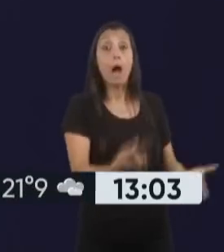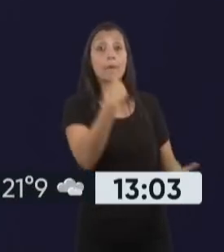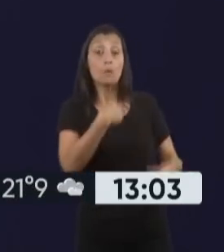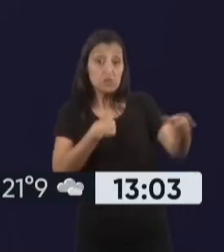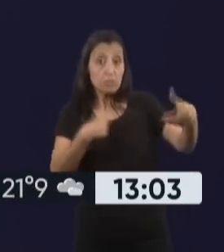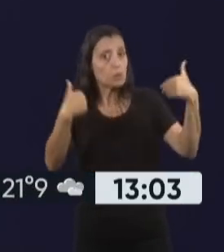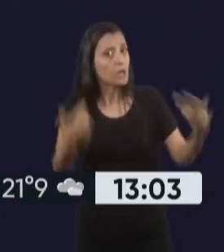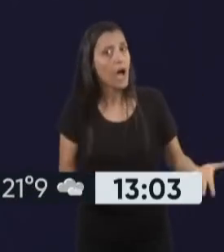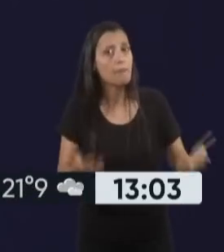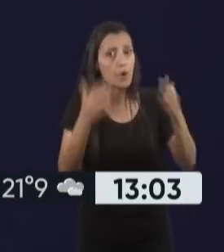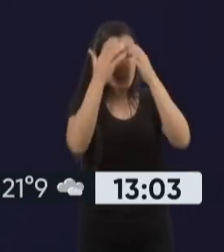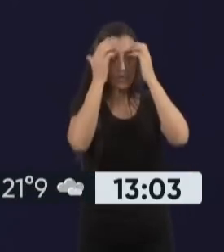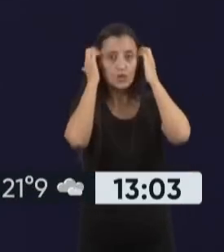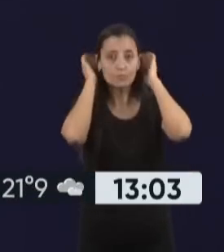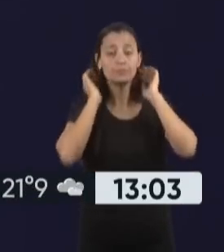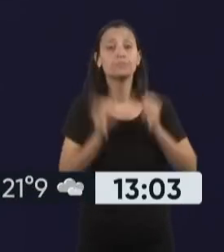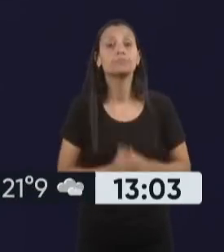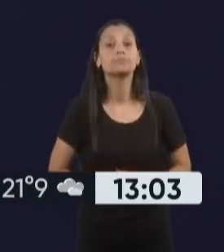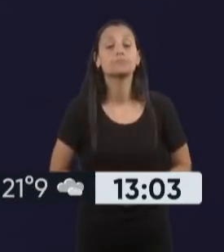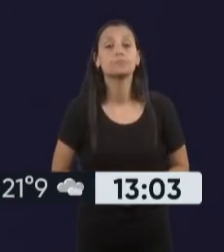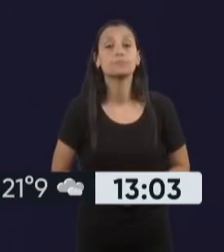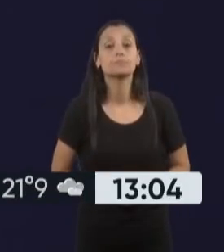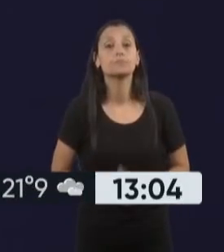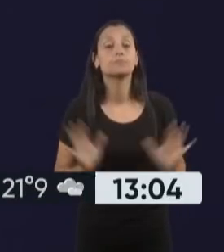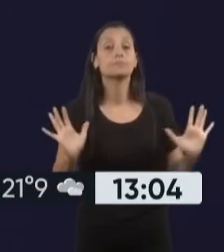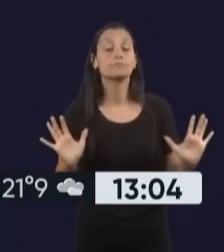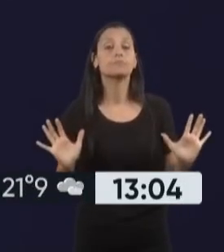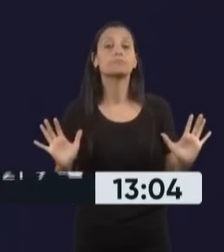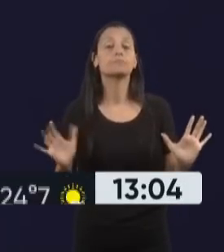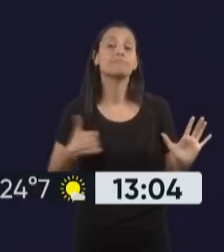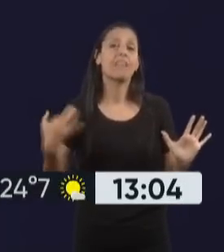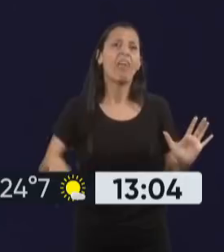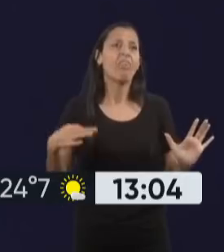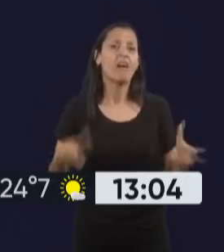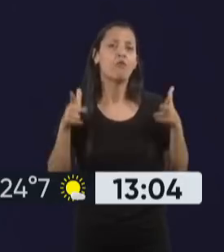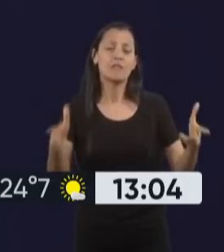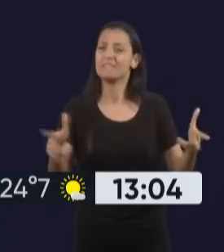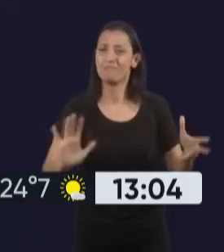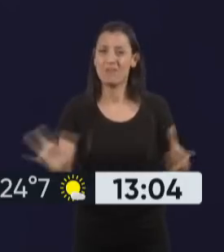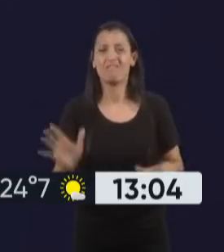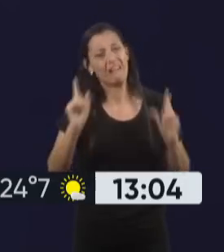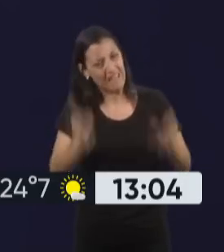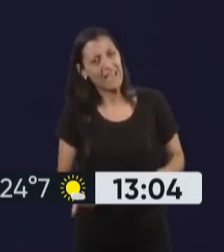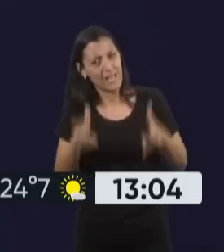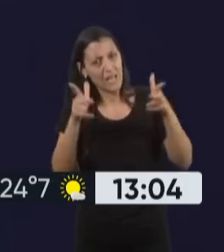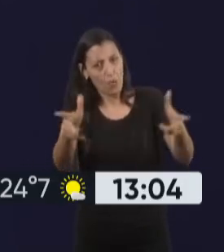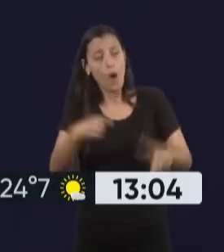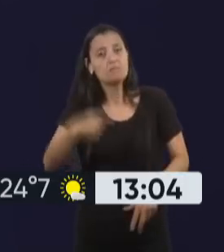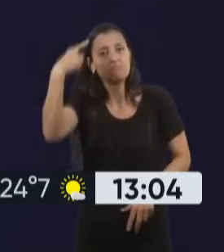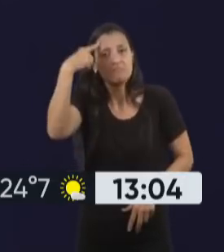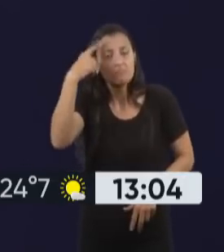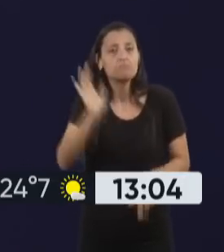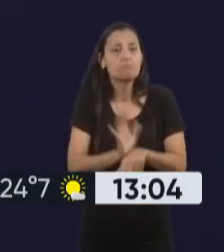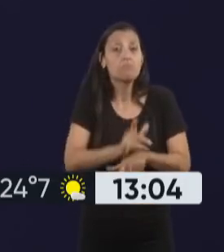también para resaltar algo que uno no debería hacerlo porque es una obviedad. Uno lo único que pretende